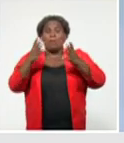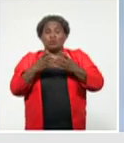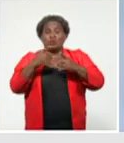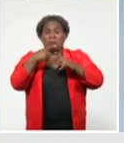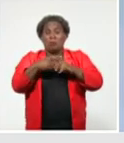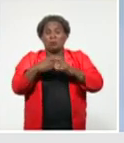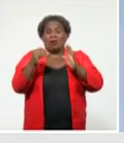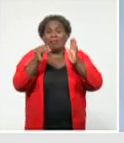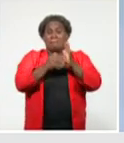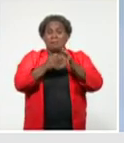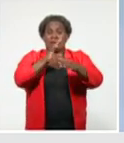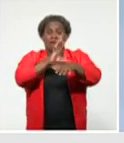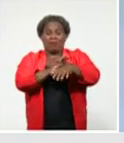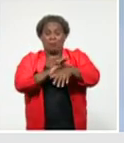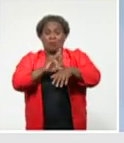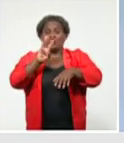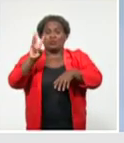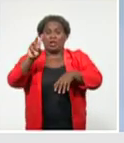sea de un